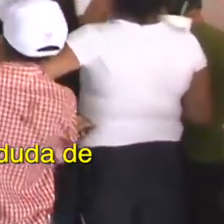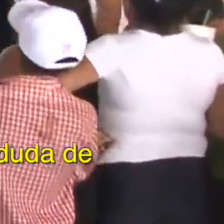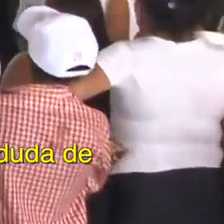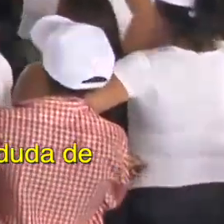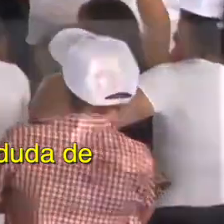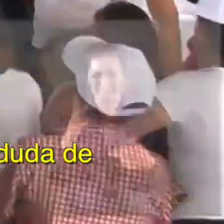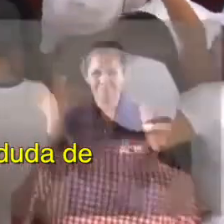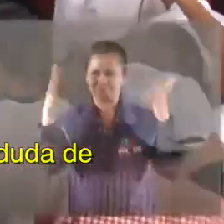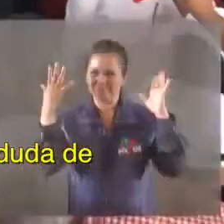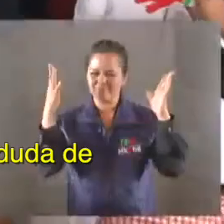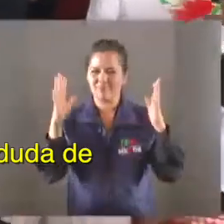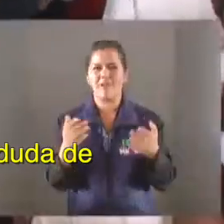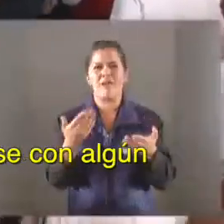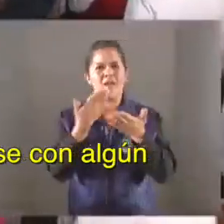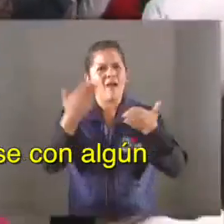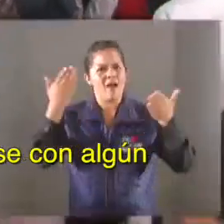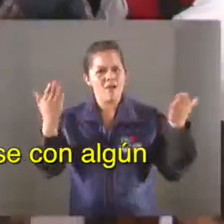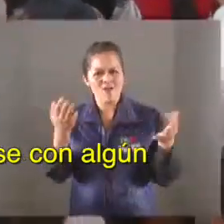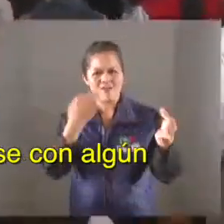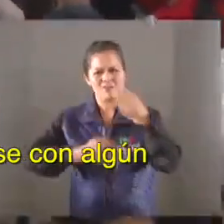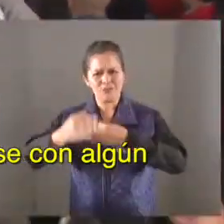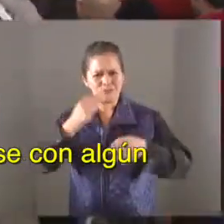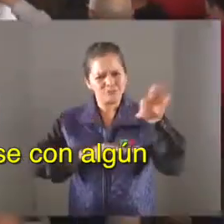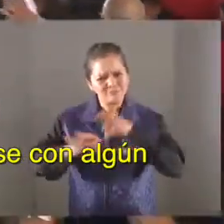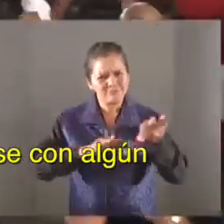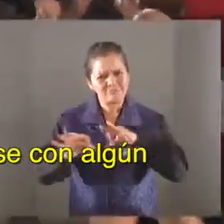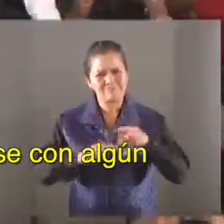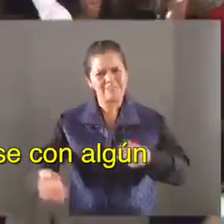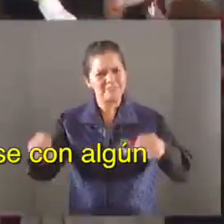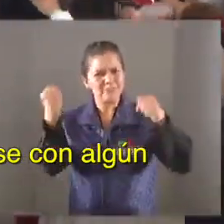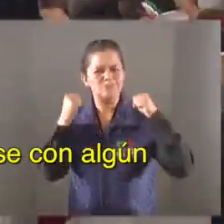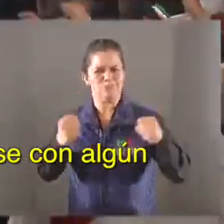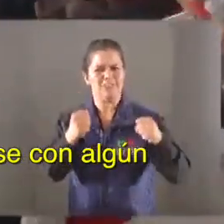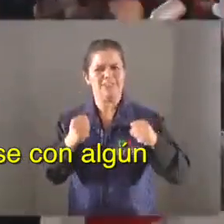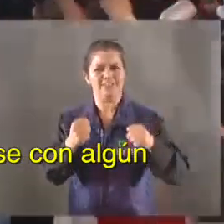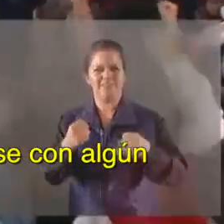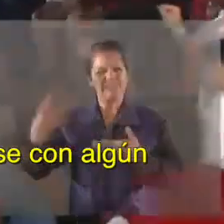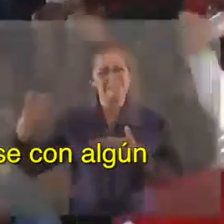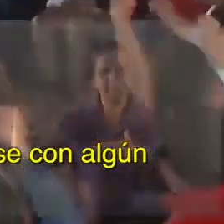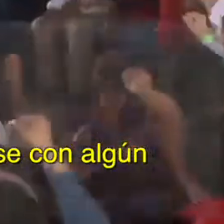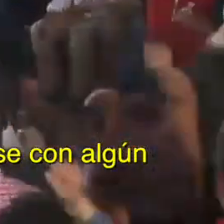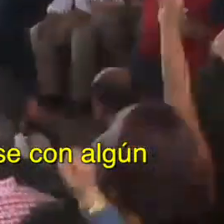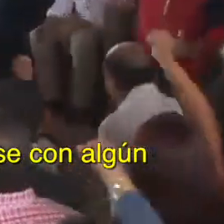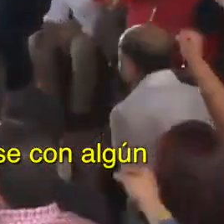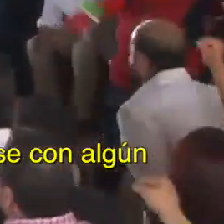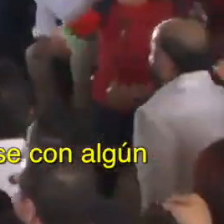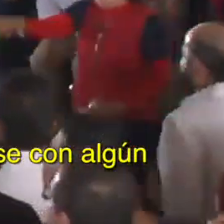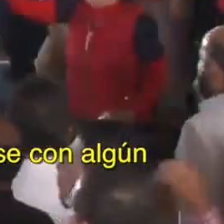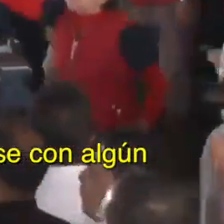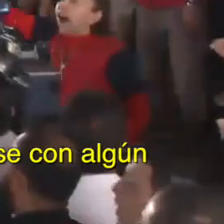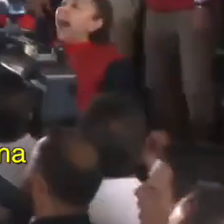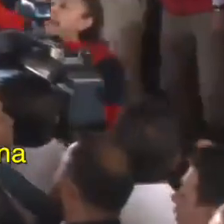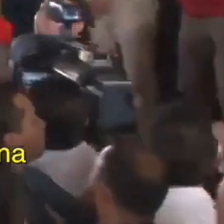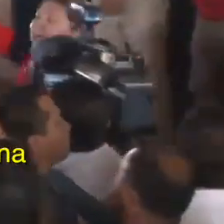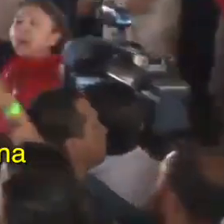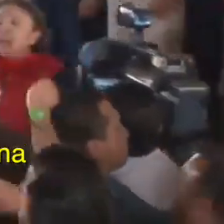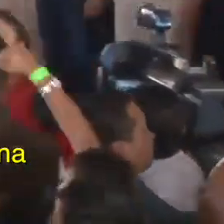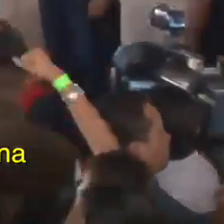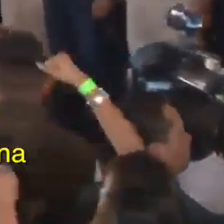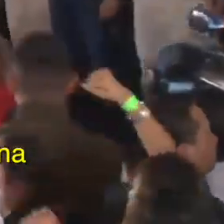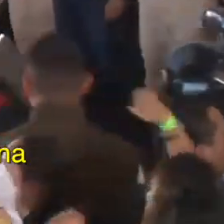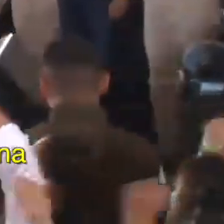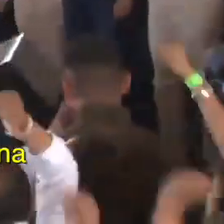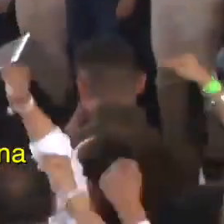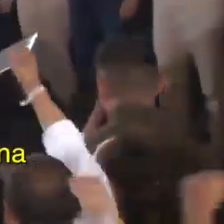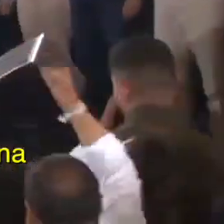tiene ninguna duda de que va a ganar. Al ser cuestionado acerca de si habría la posibilidad de asociarse con algún otro aspirante, Meade reiteró